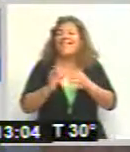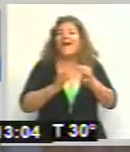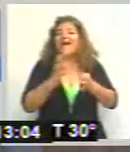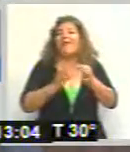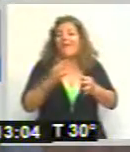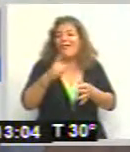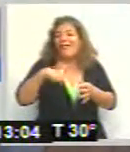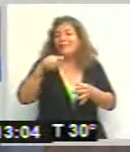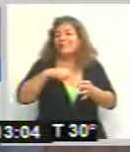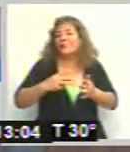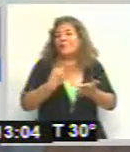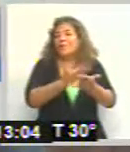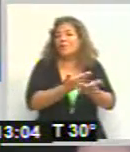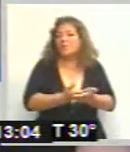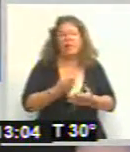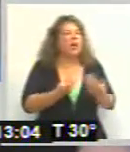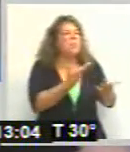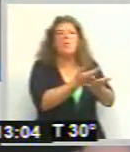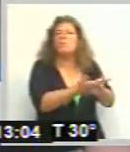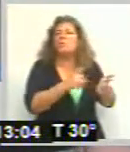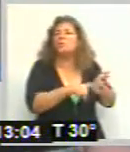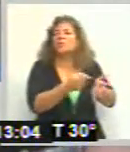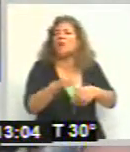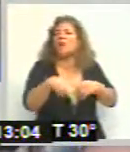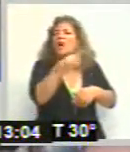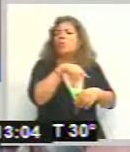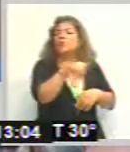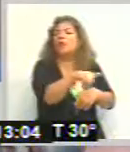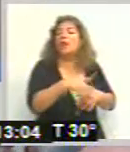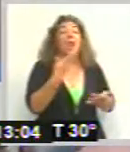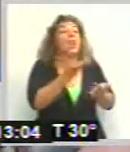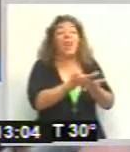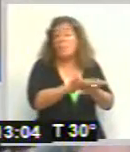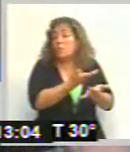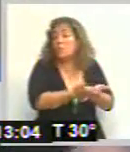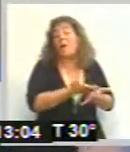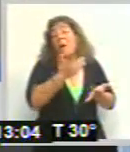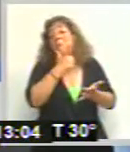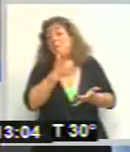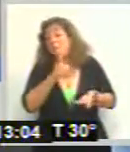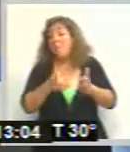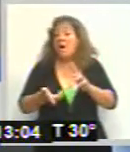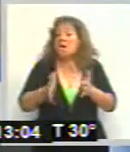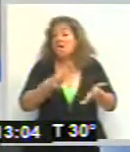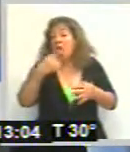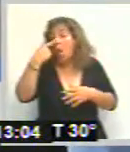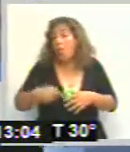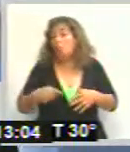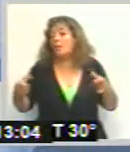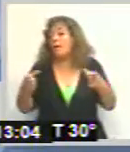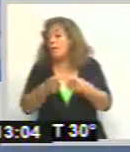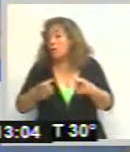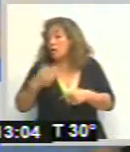petitorio nuestro. ¿Qué les han propuesto desde Buenos Aires? Y la propuesta, digamos, que es parecida a la última reunión que